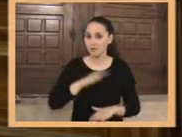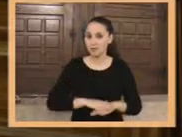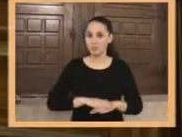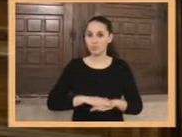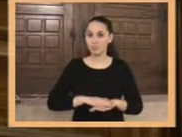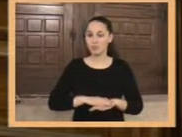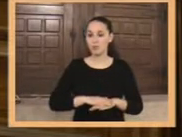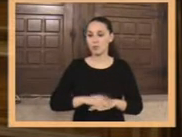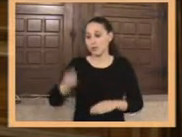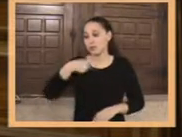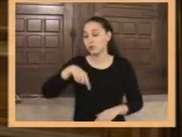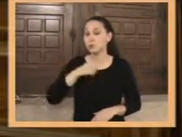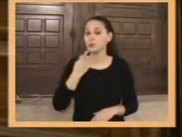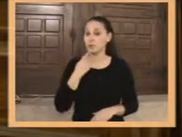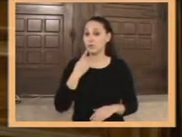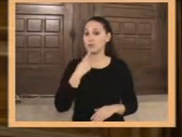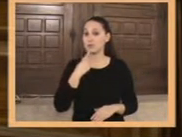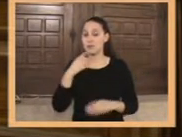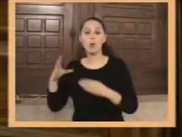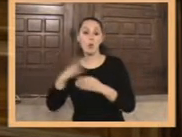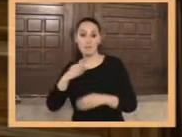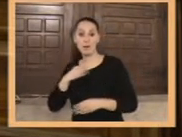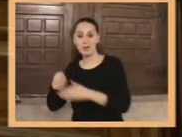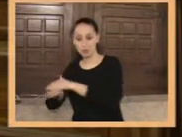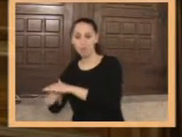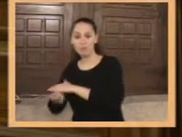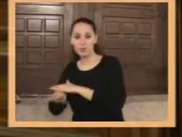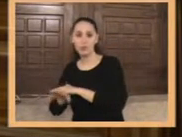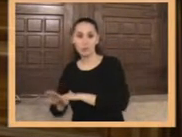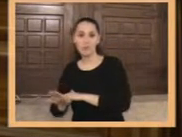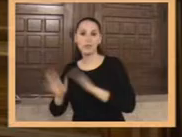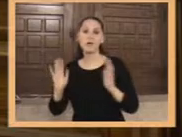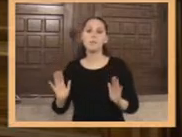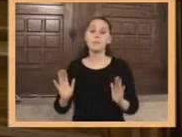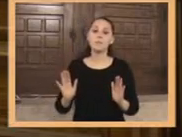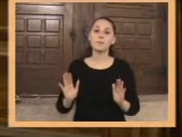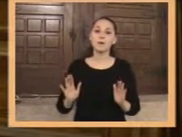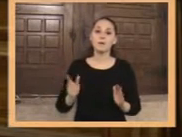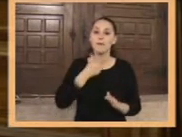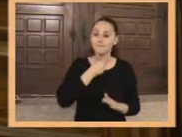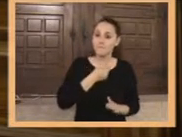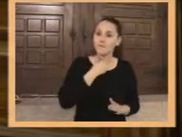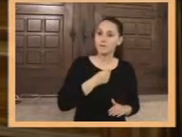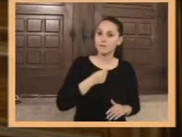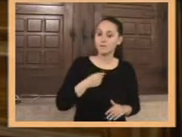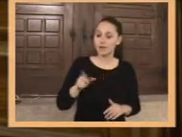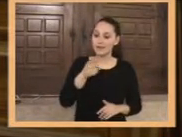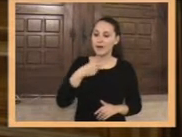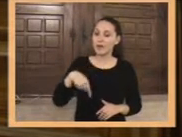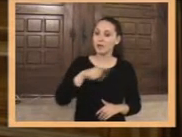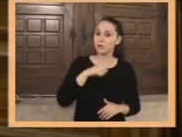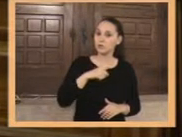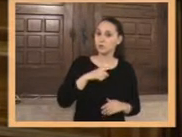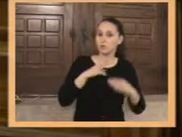hicimos, bueno, se puede dedicar una parte a archivo municipal, pero nos gustaría que en el expediente se abriera la posibilidad para dedicarlo a